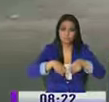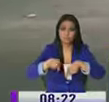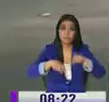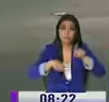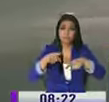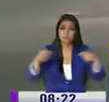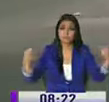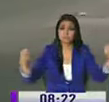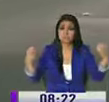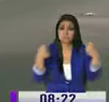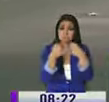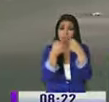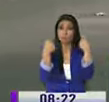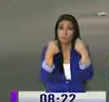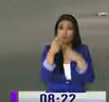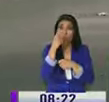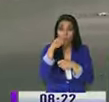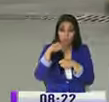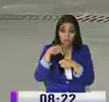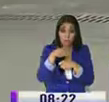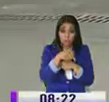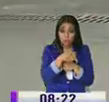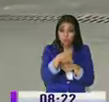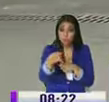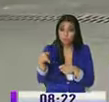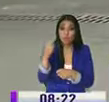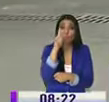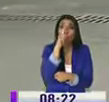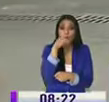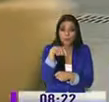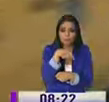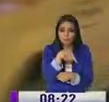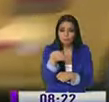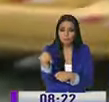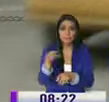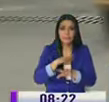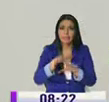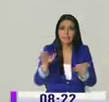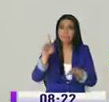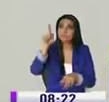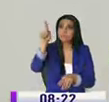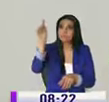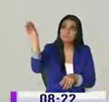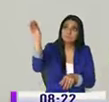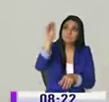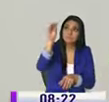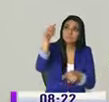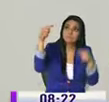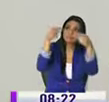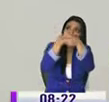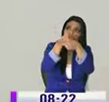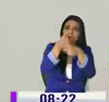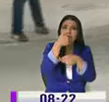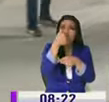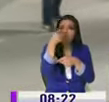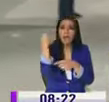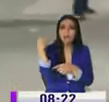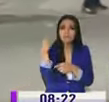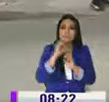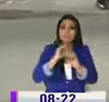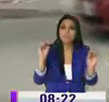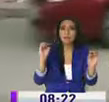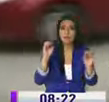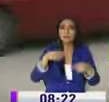puedan no tener más que esta señalética es decir al carecer de rótulos que indiquen cuál es el sentido verdadero de la vida los